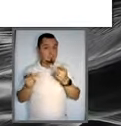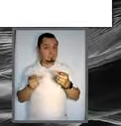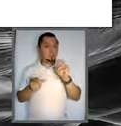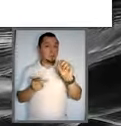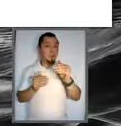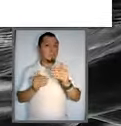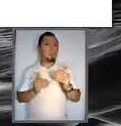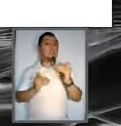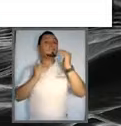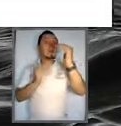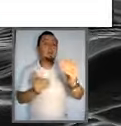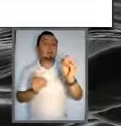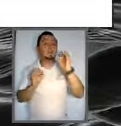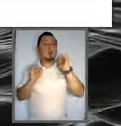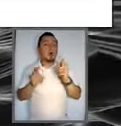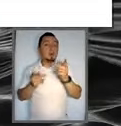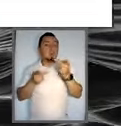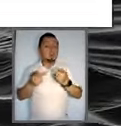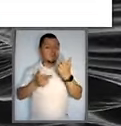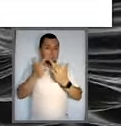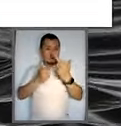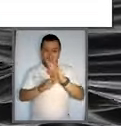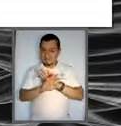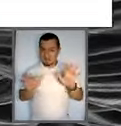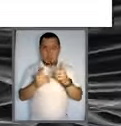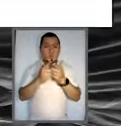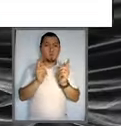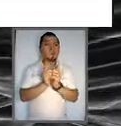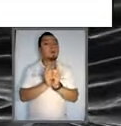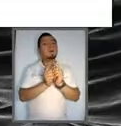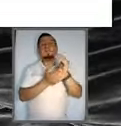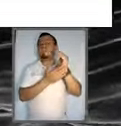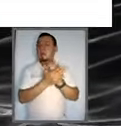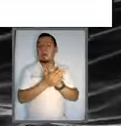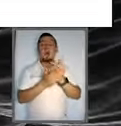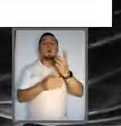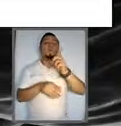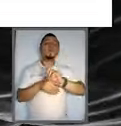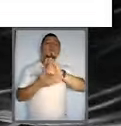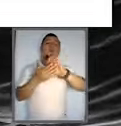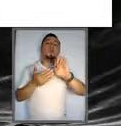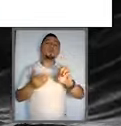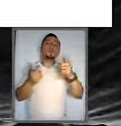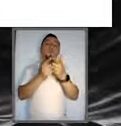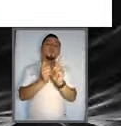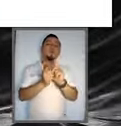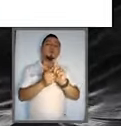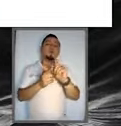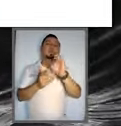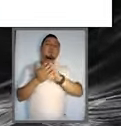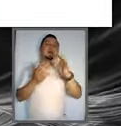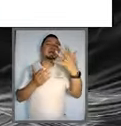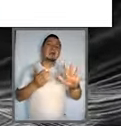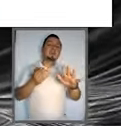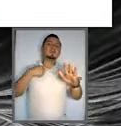sugerencia de las autoridades sanitarias es que cuando se regrese sea en grupos disminuidos, que vayan unos días de la semana o a otros, o que